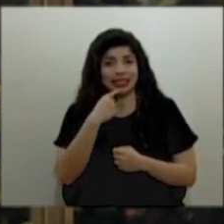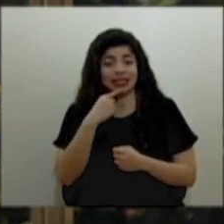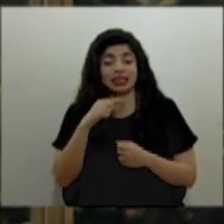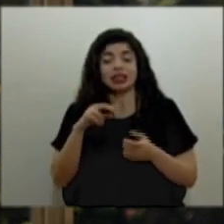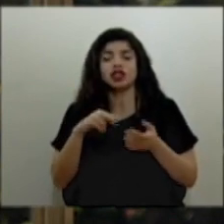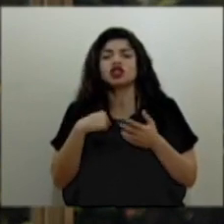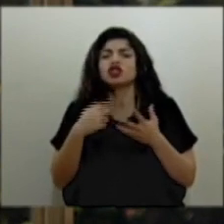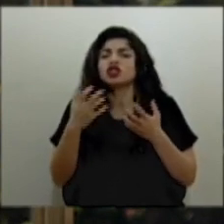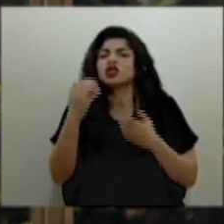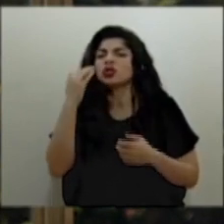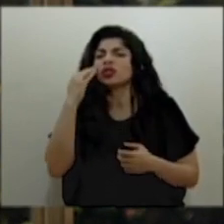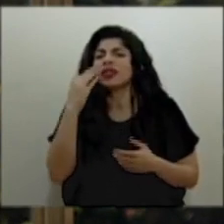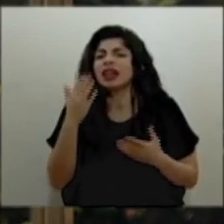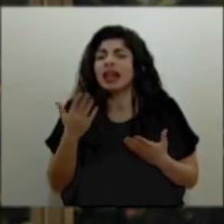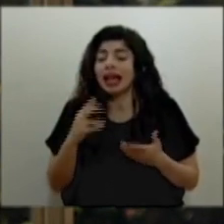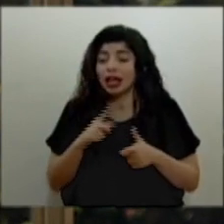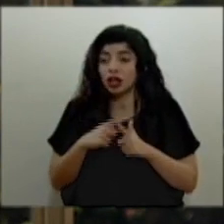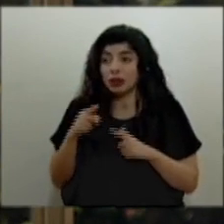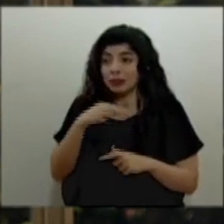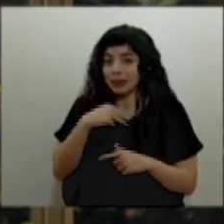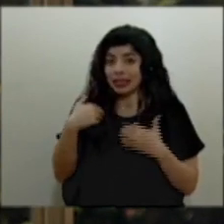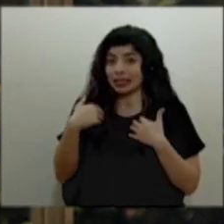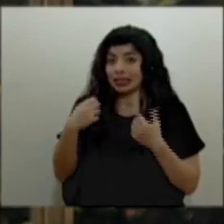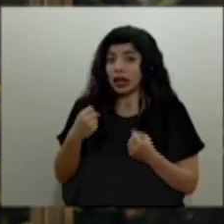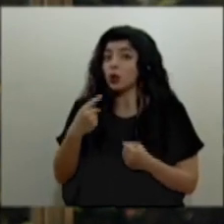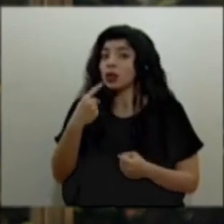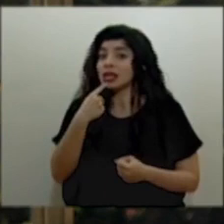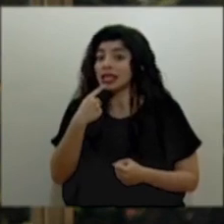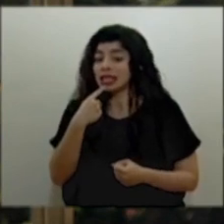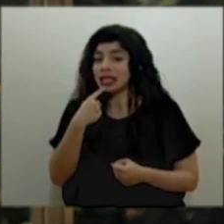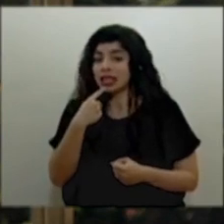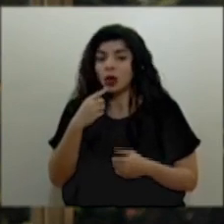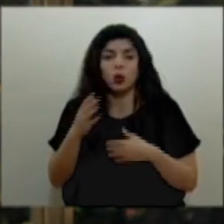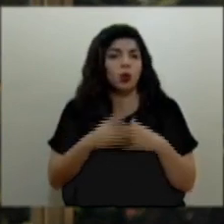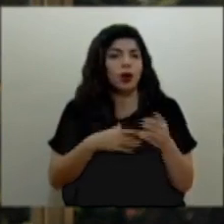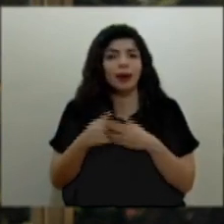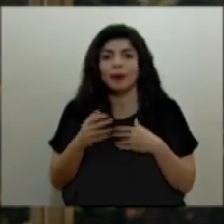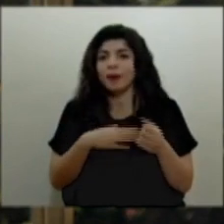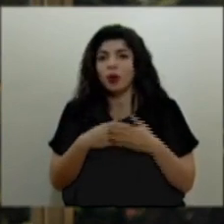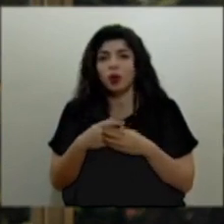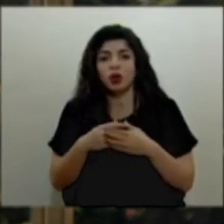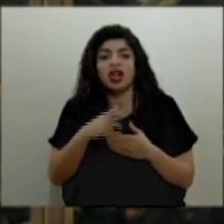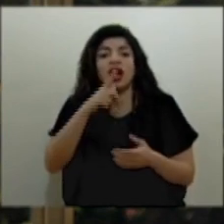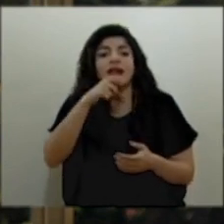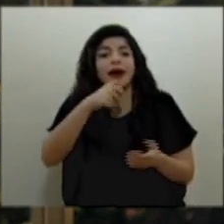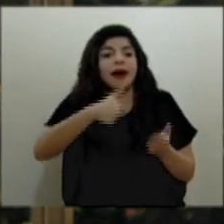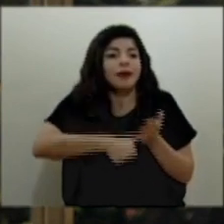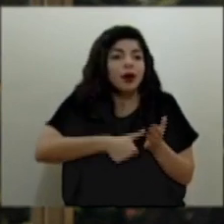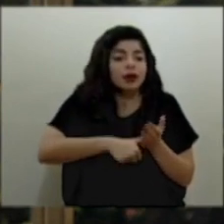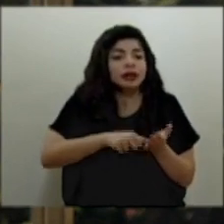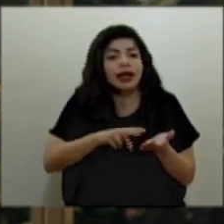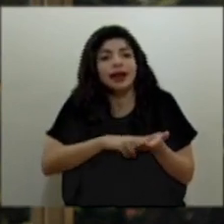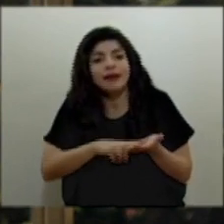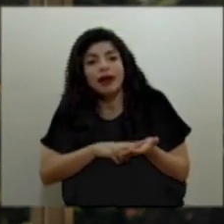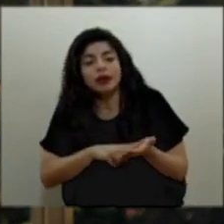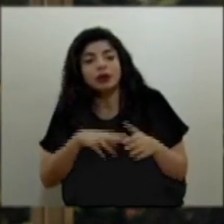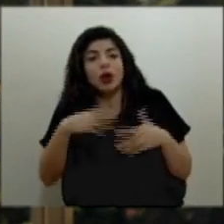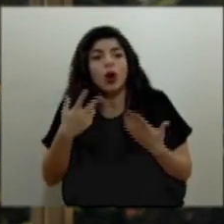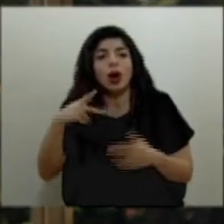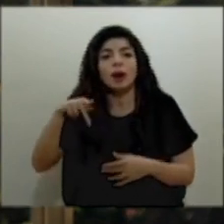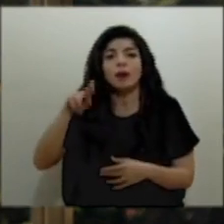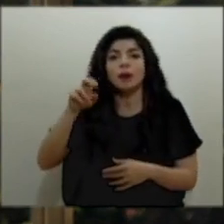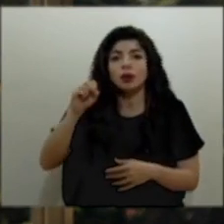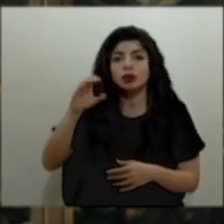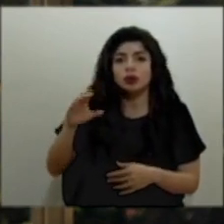lo que quería saber era, entonces el criterio del Ministerio de Salud va a ser que indiferentemente de la Convención de Liberación Nacional, del